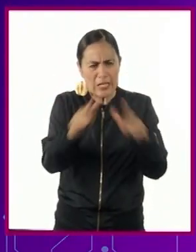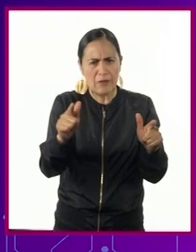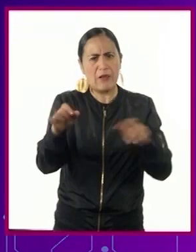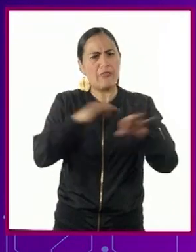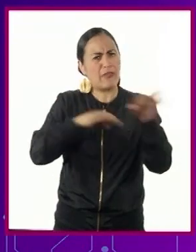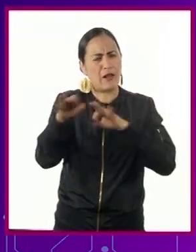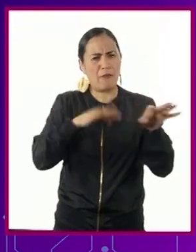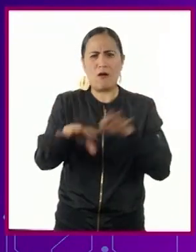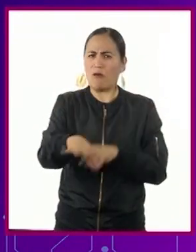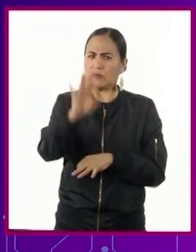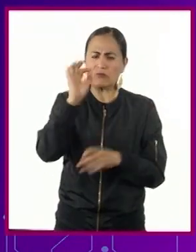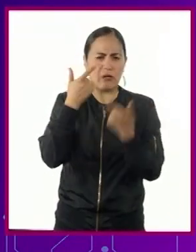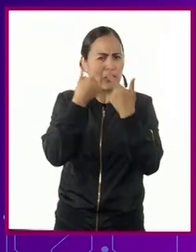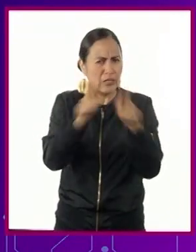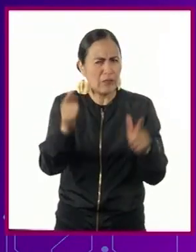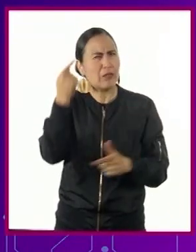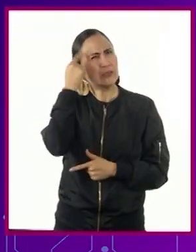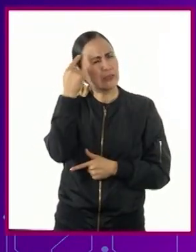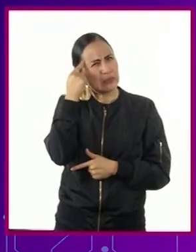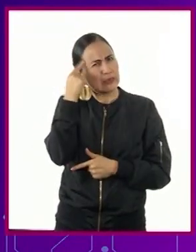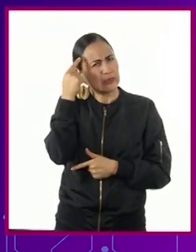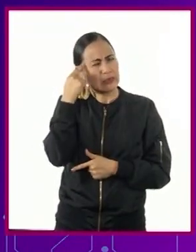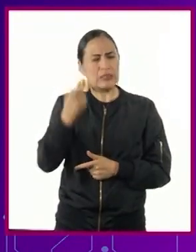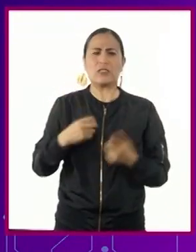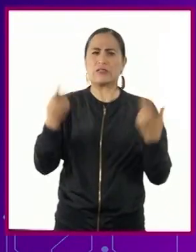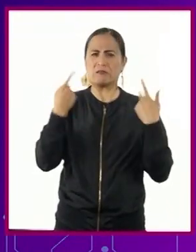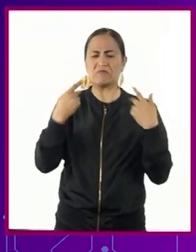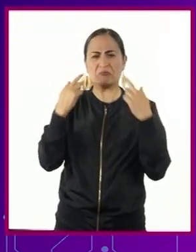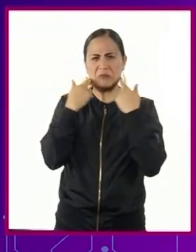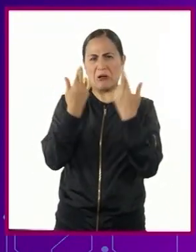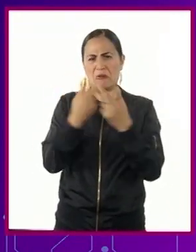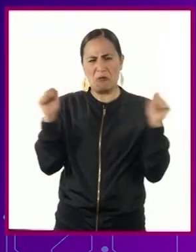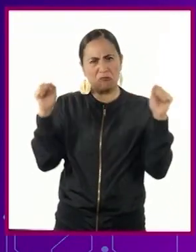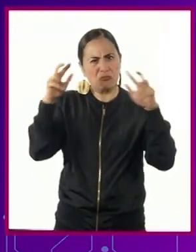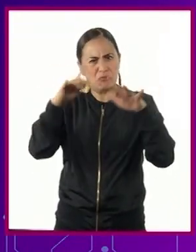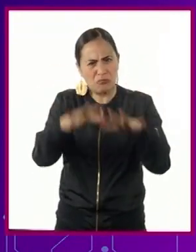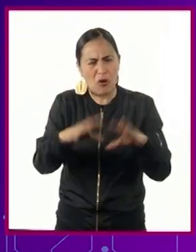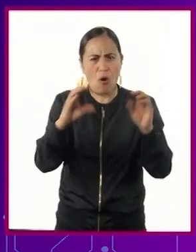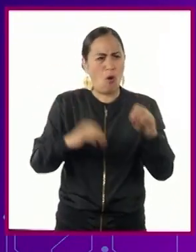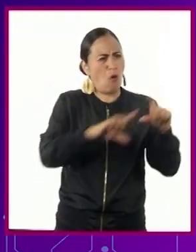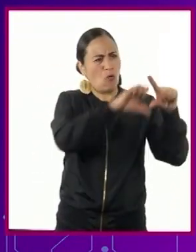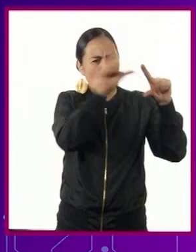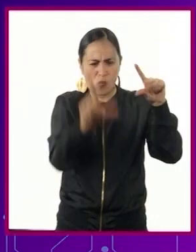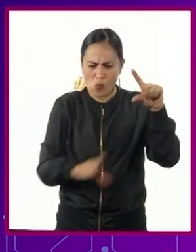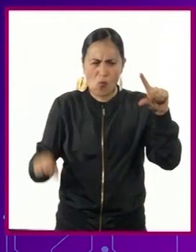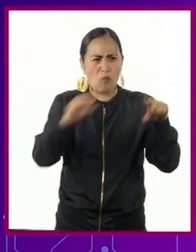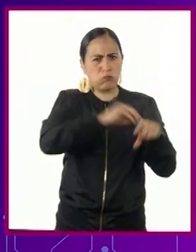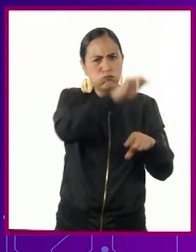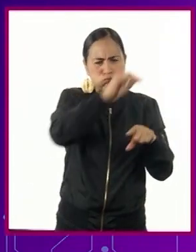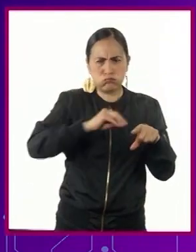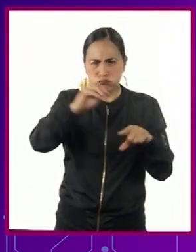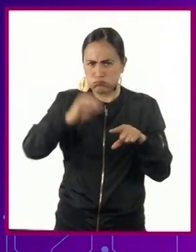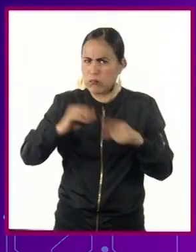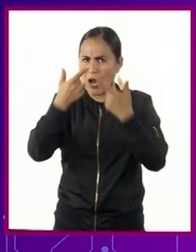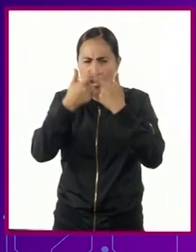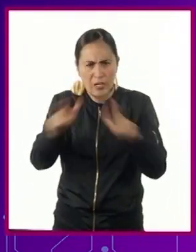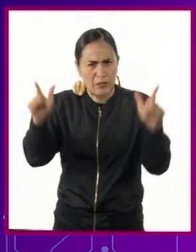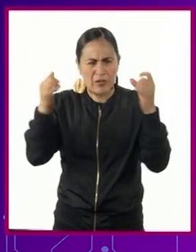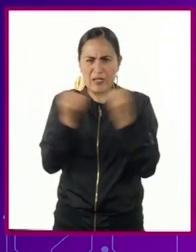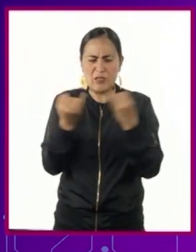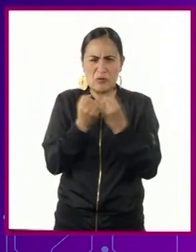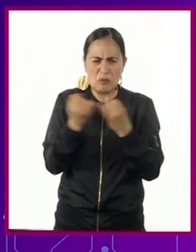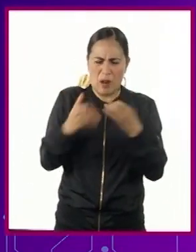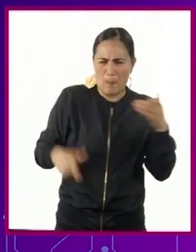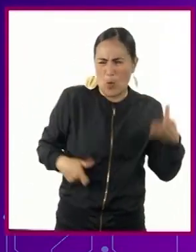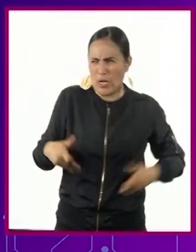de conciencia, de petición, de asociación, de desplazamiento en todo el territorio nacional, así como la garantía de no ser molestados